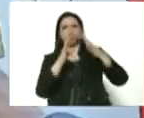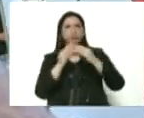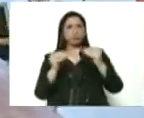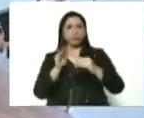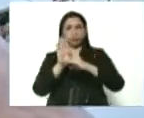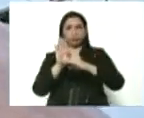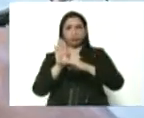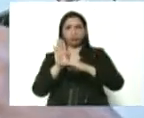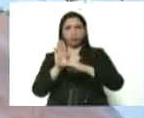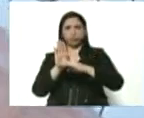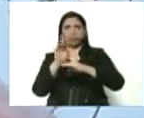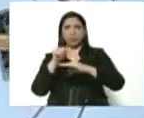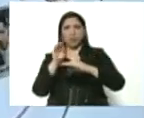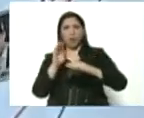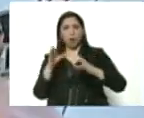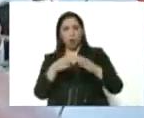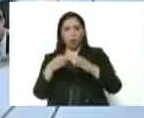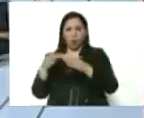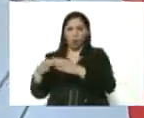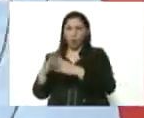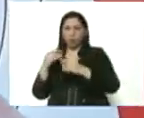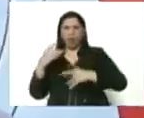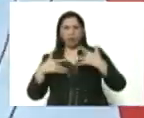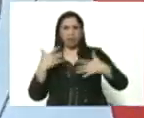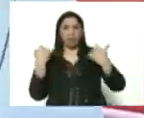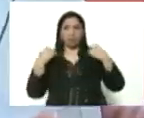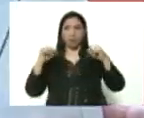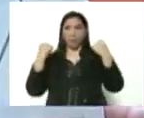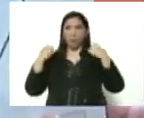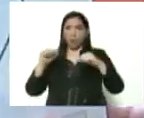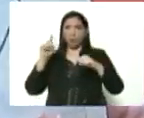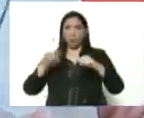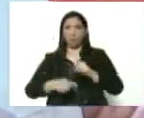amparo, pues se realizaron todas las actividades de entrenamiento y de